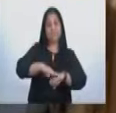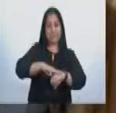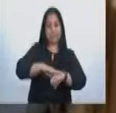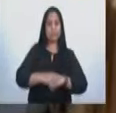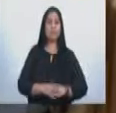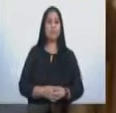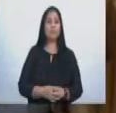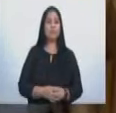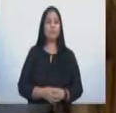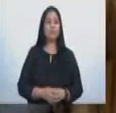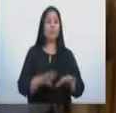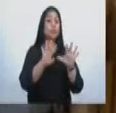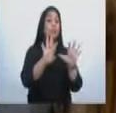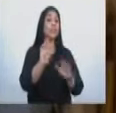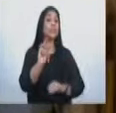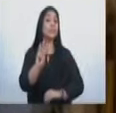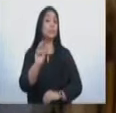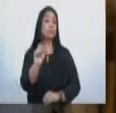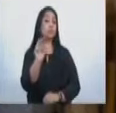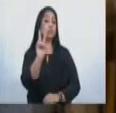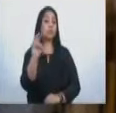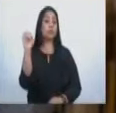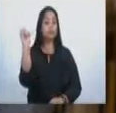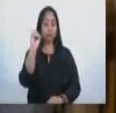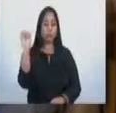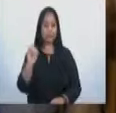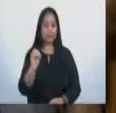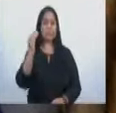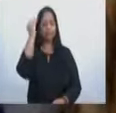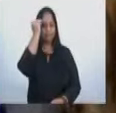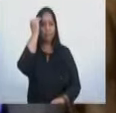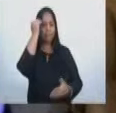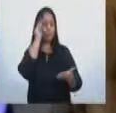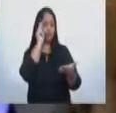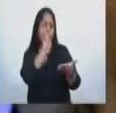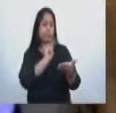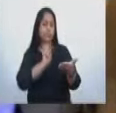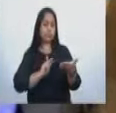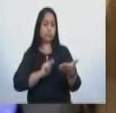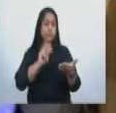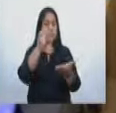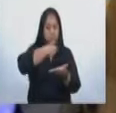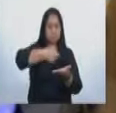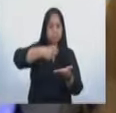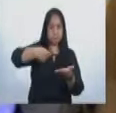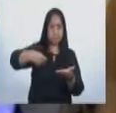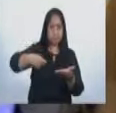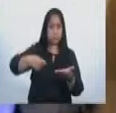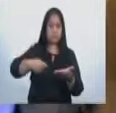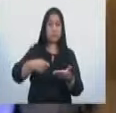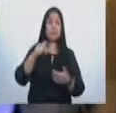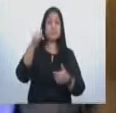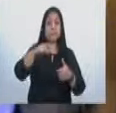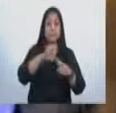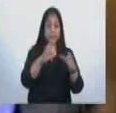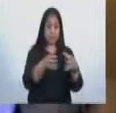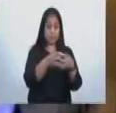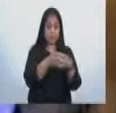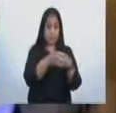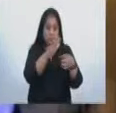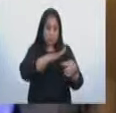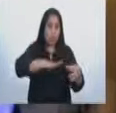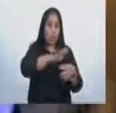mestizos 93.2 sabe leer y escribir y de ese